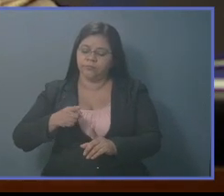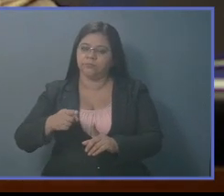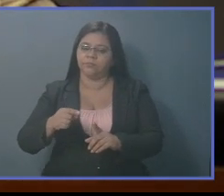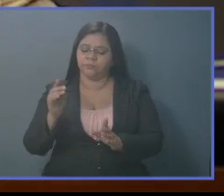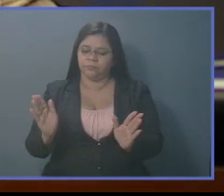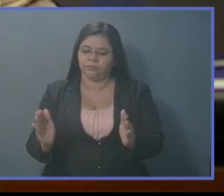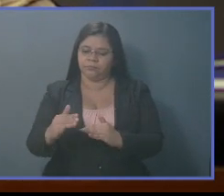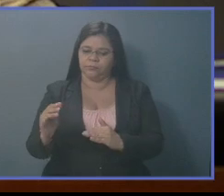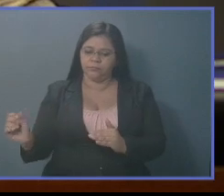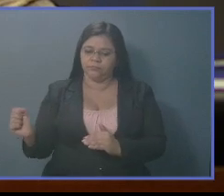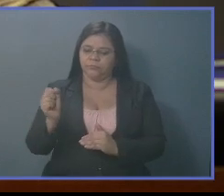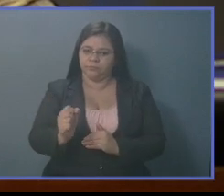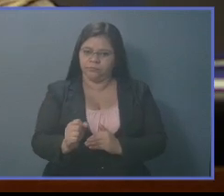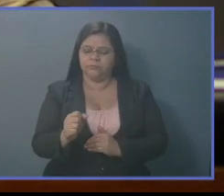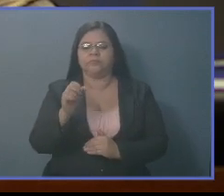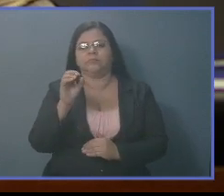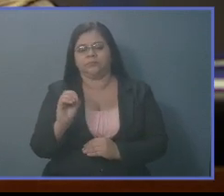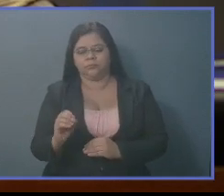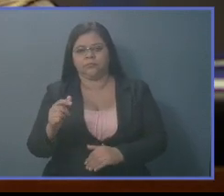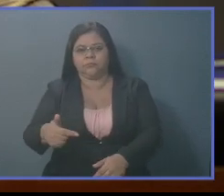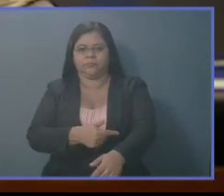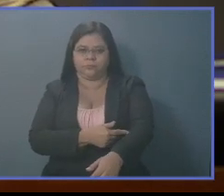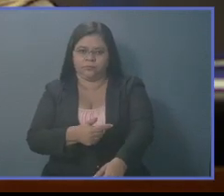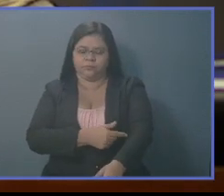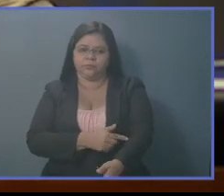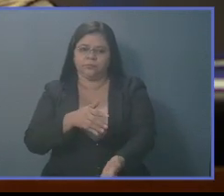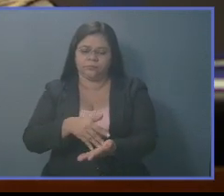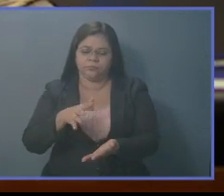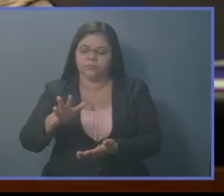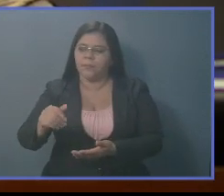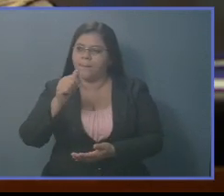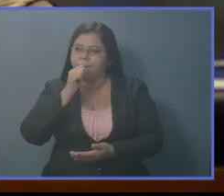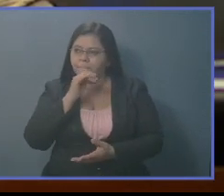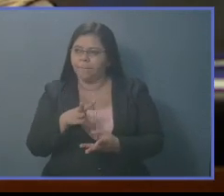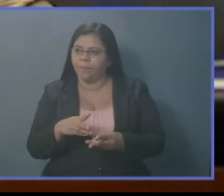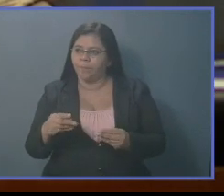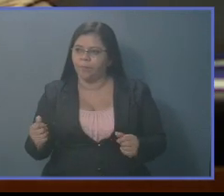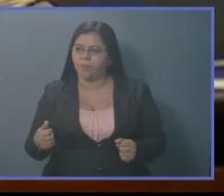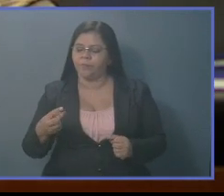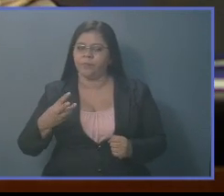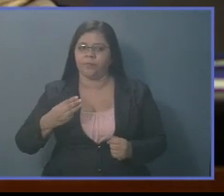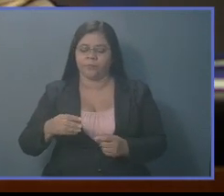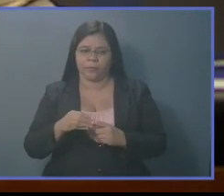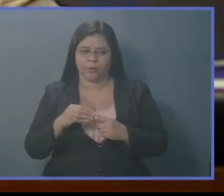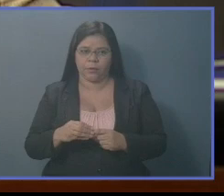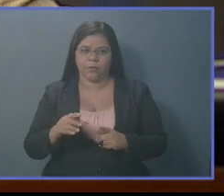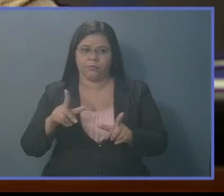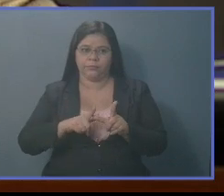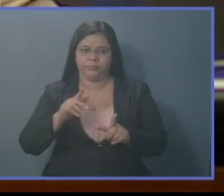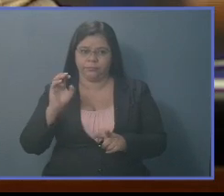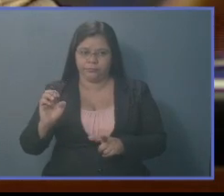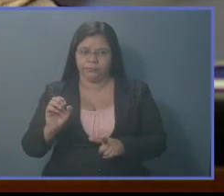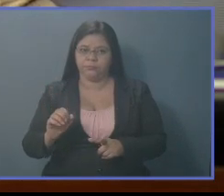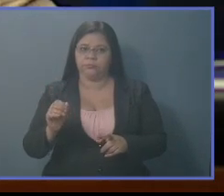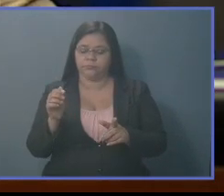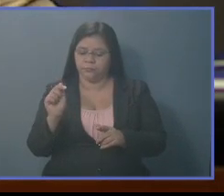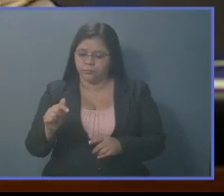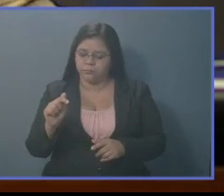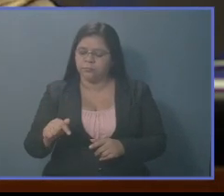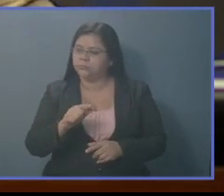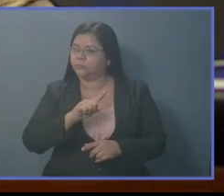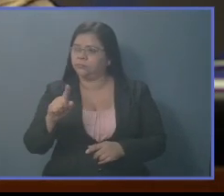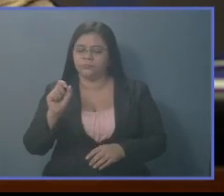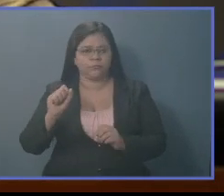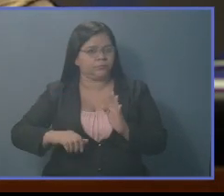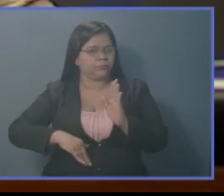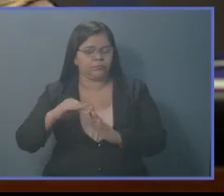un centro de contención y en un hospital público o privado por medio de resolución especial o motivada. La cuarentena no podrá tener una duración